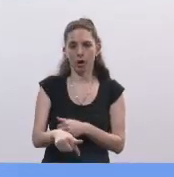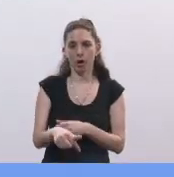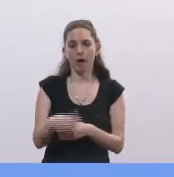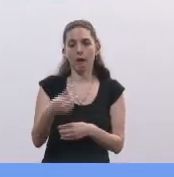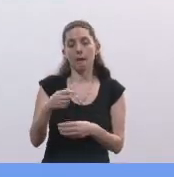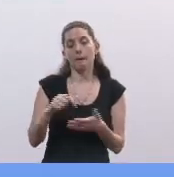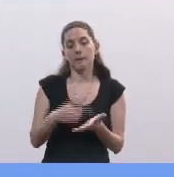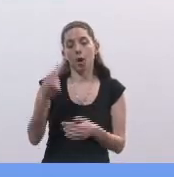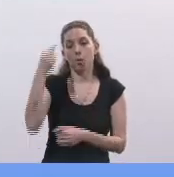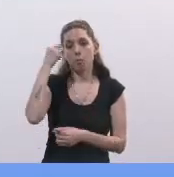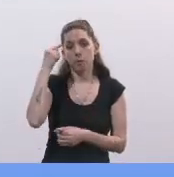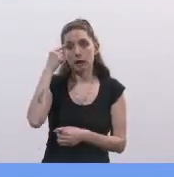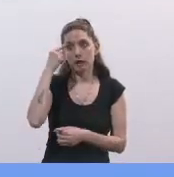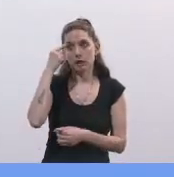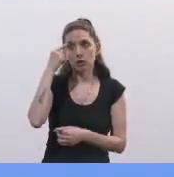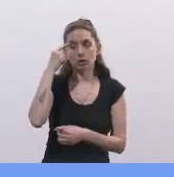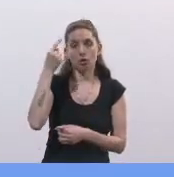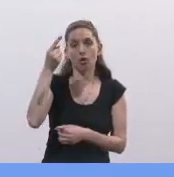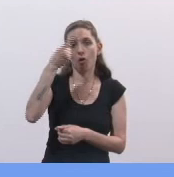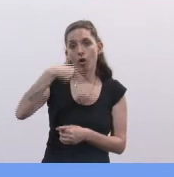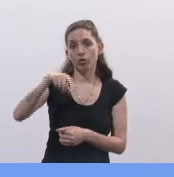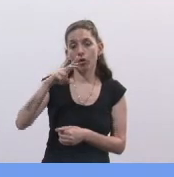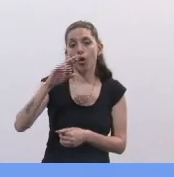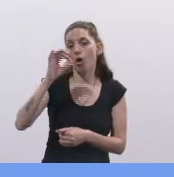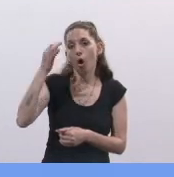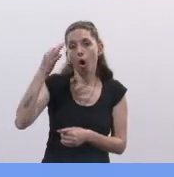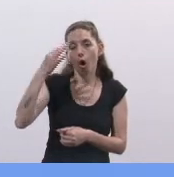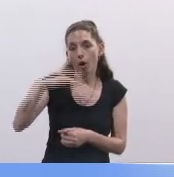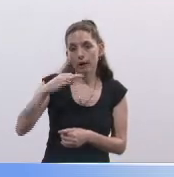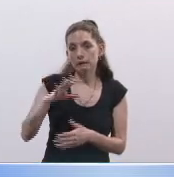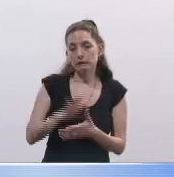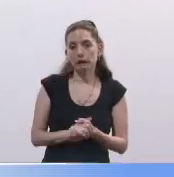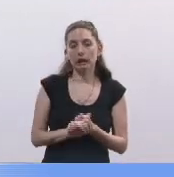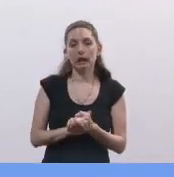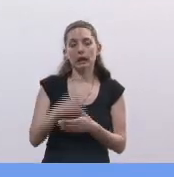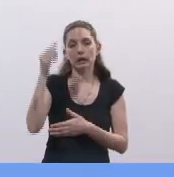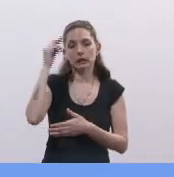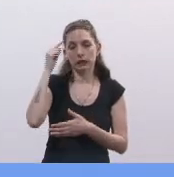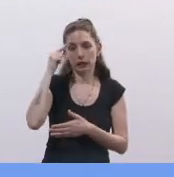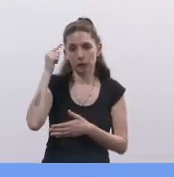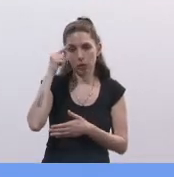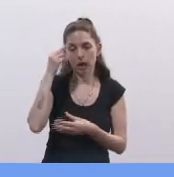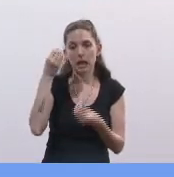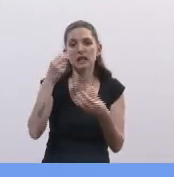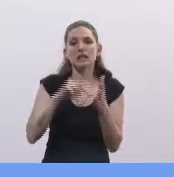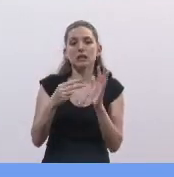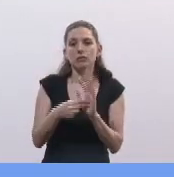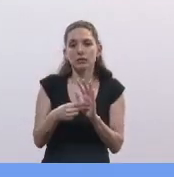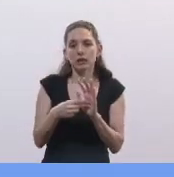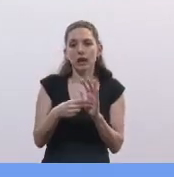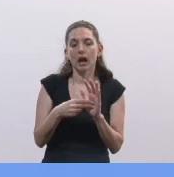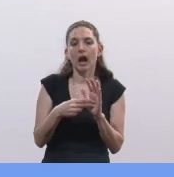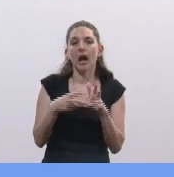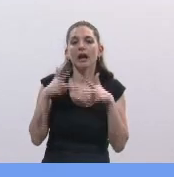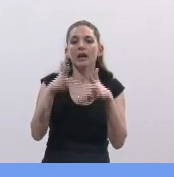Pero creo que lo que no tenemos que perder nunca es nuestra honestidad intelectual. Y la honestidad intelectual significa que lo que dijimos